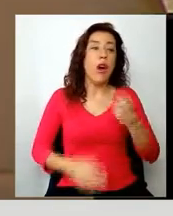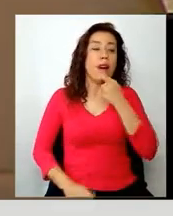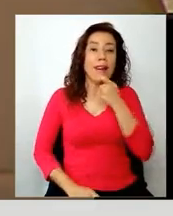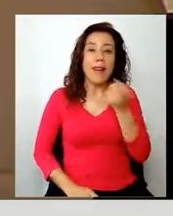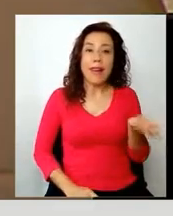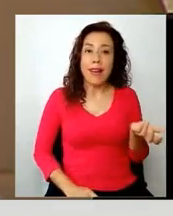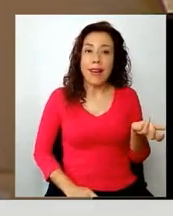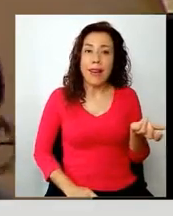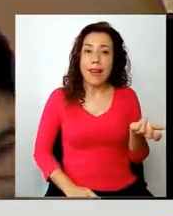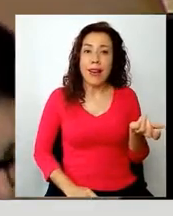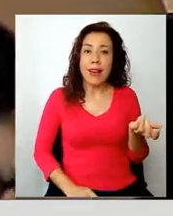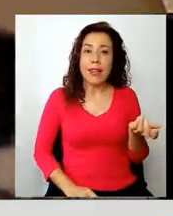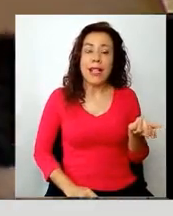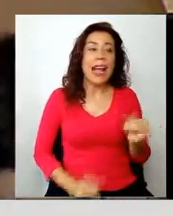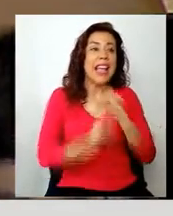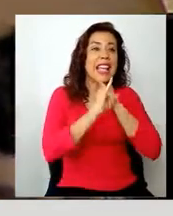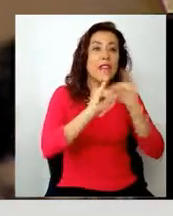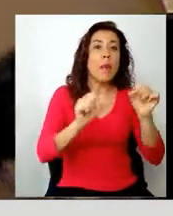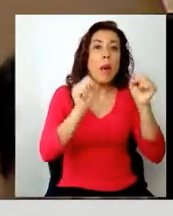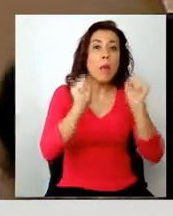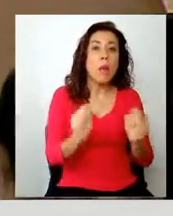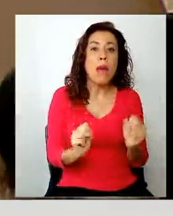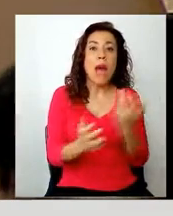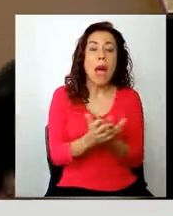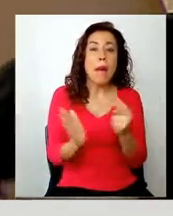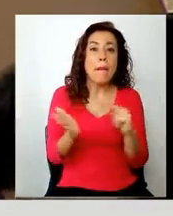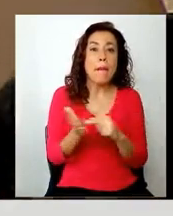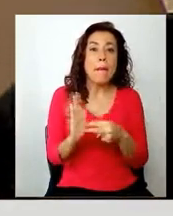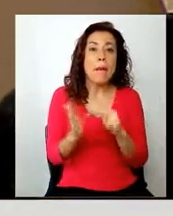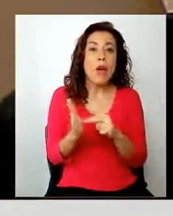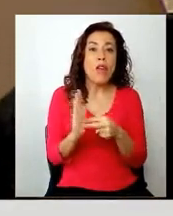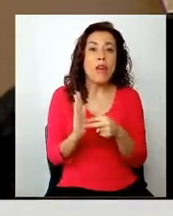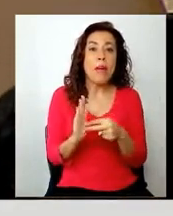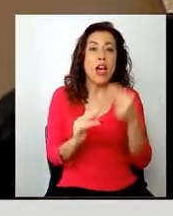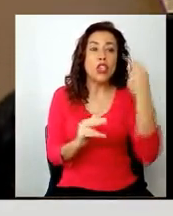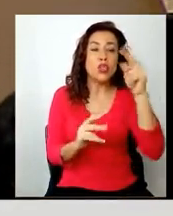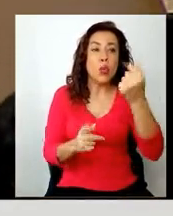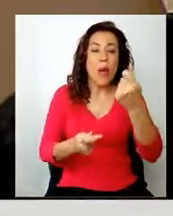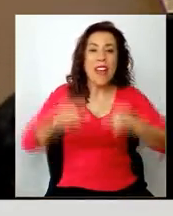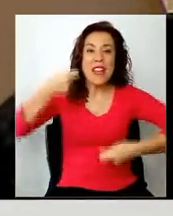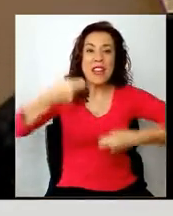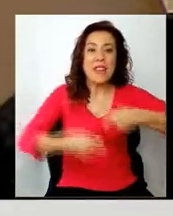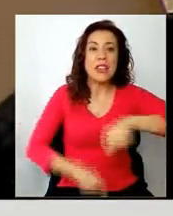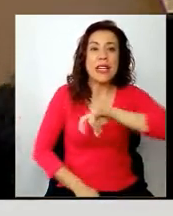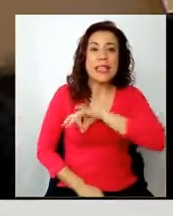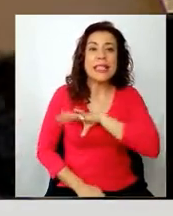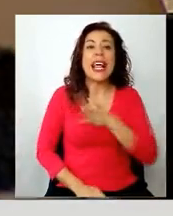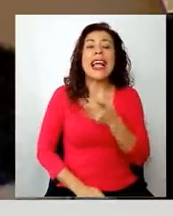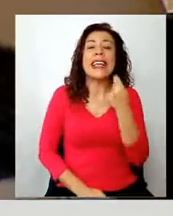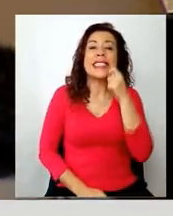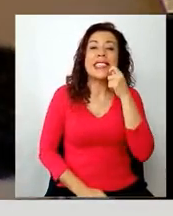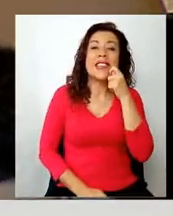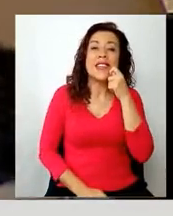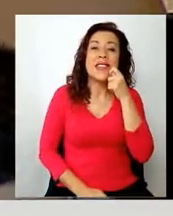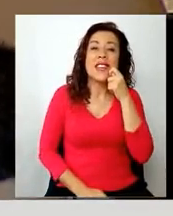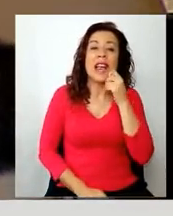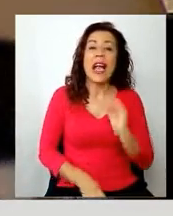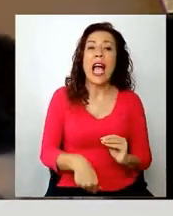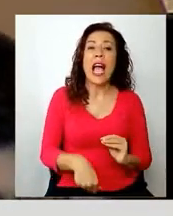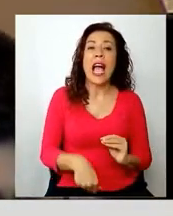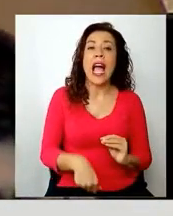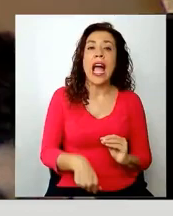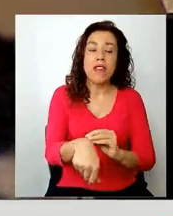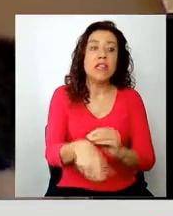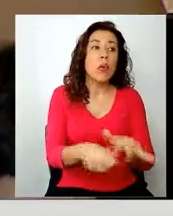informan de que puede haber problemáticas respecto de sus inversiones en Chile lo que están haciendo Es simplemente advertir una realidad